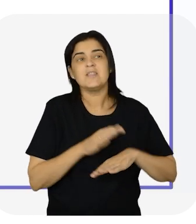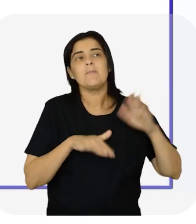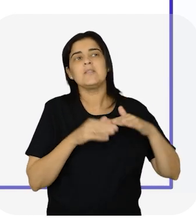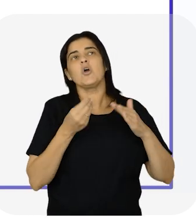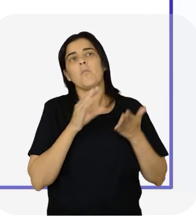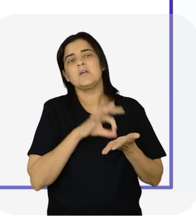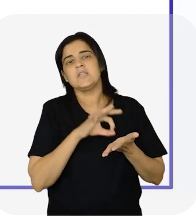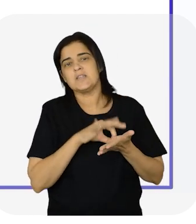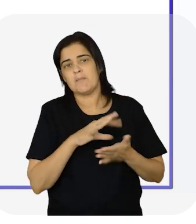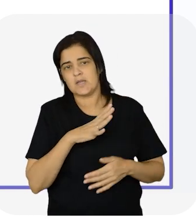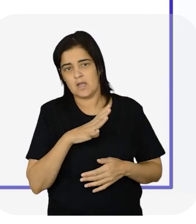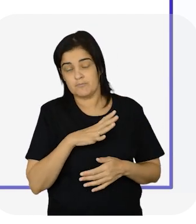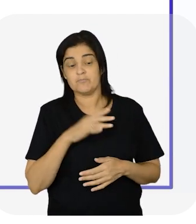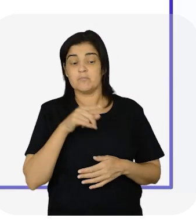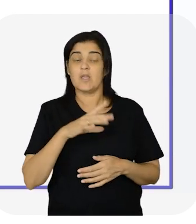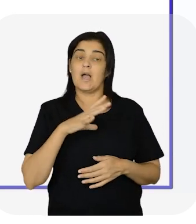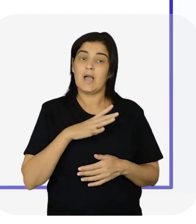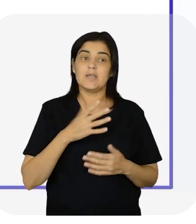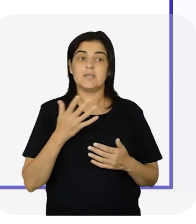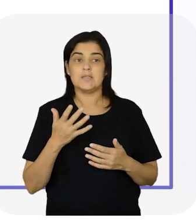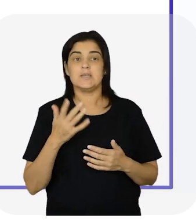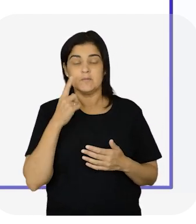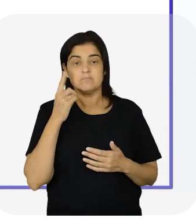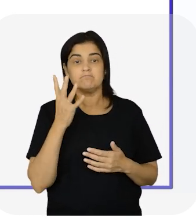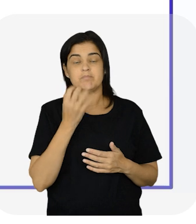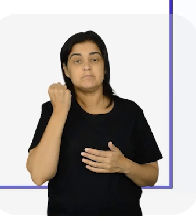sistema. Y ahí encontramos como